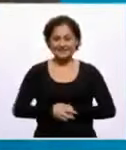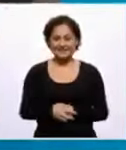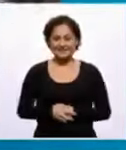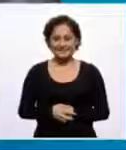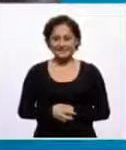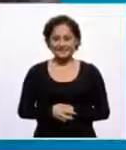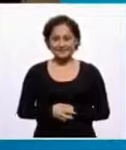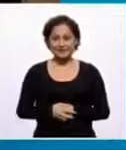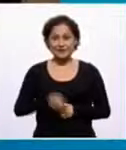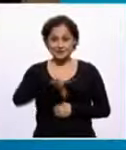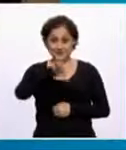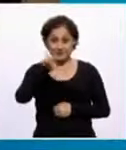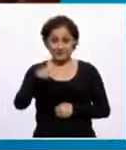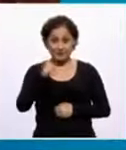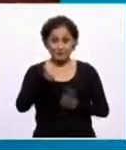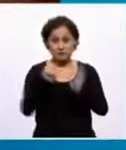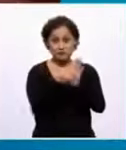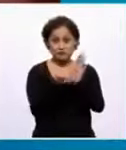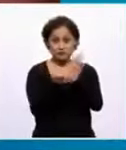Etiquetando.